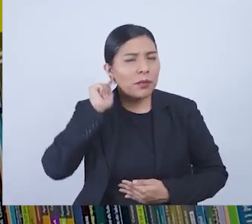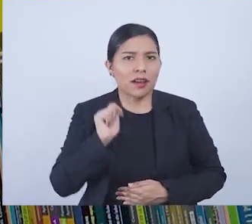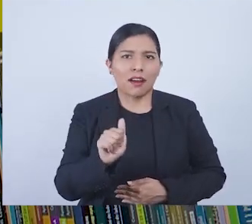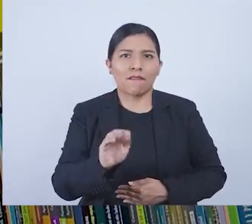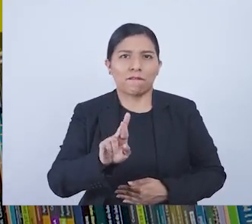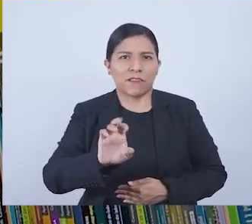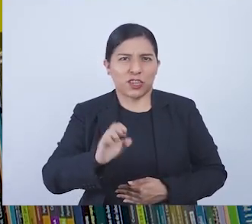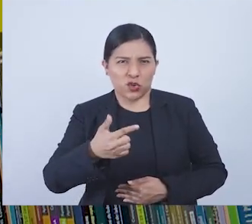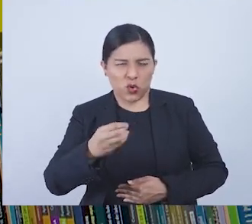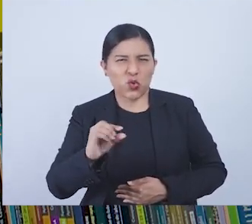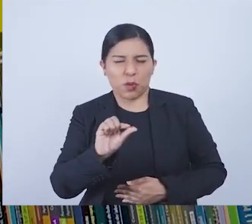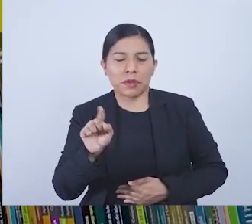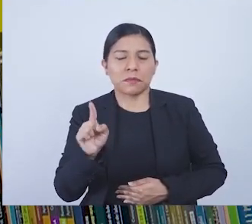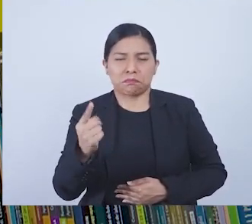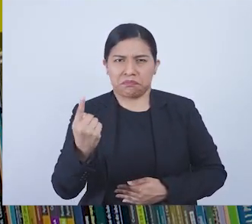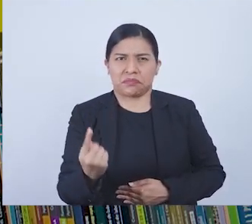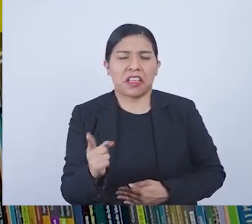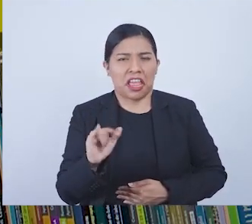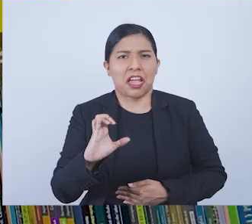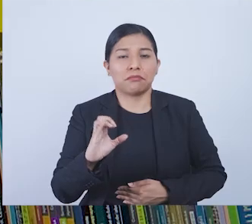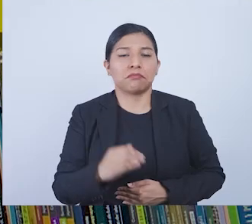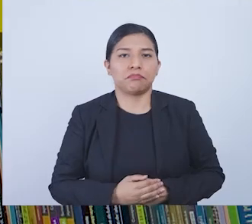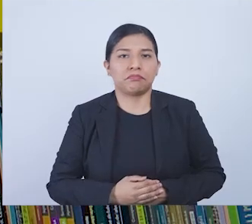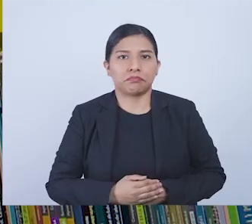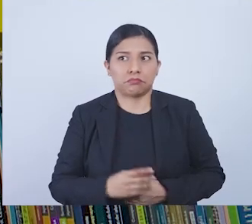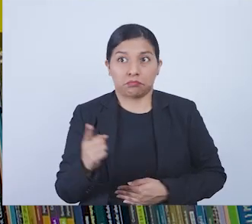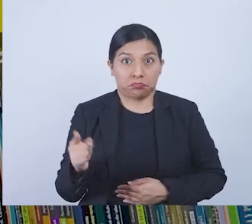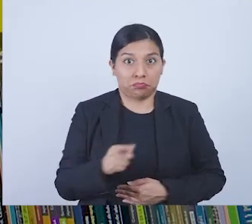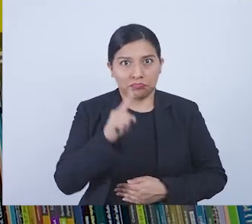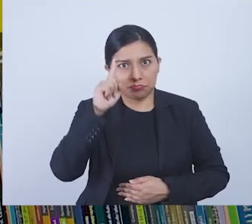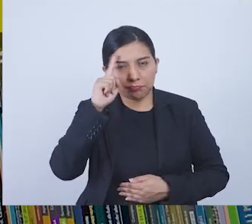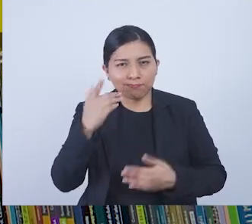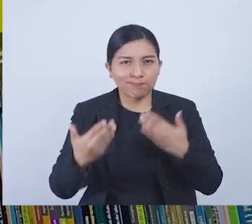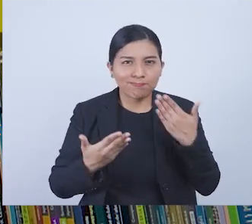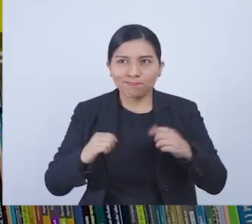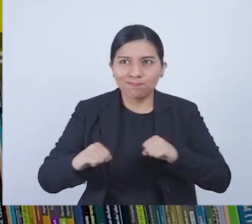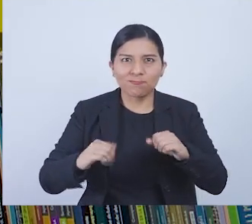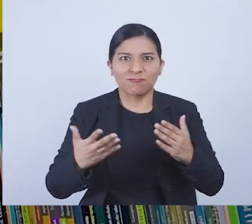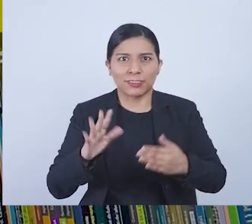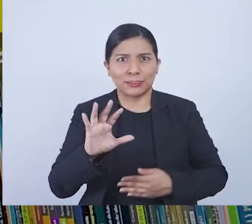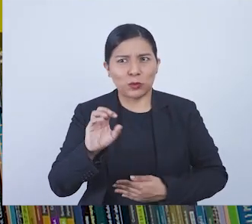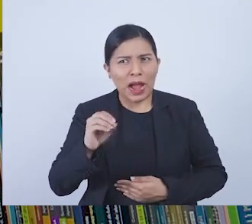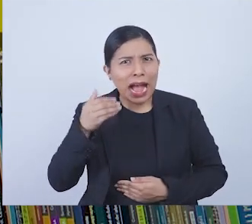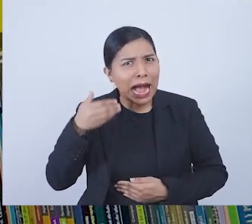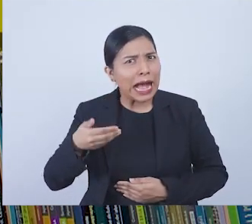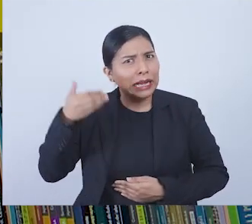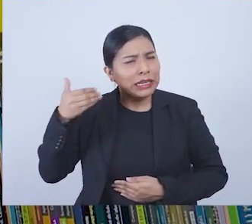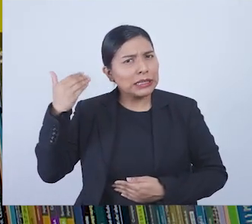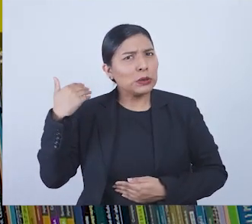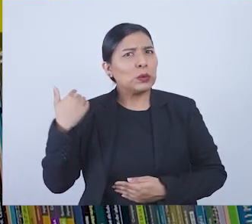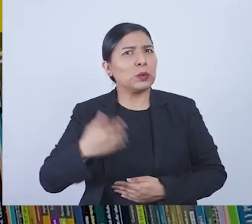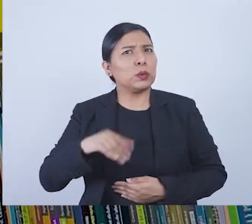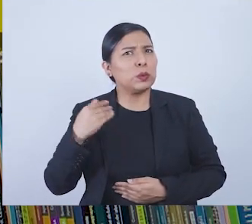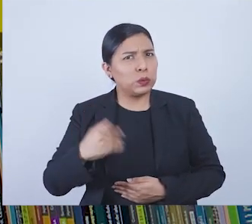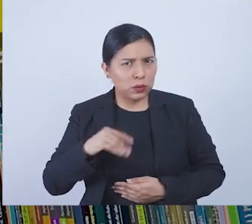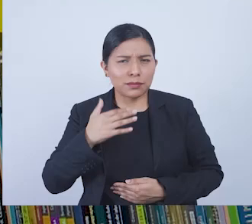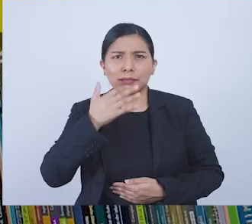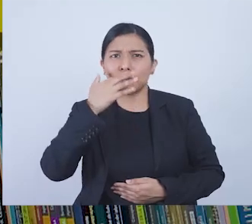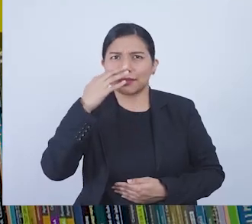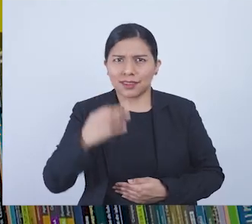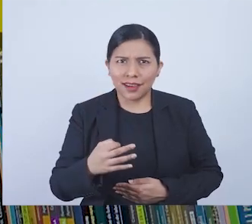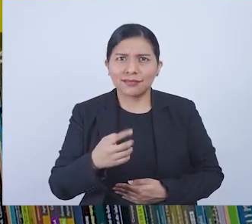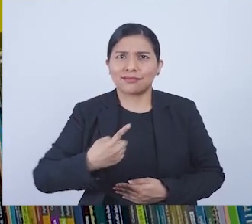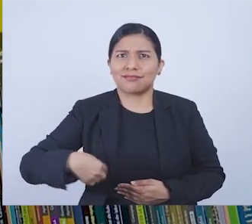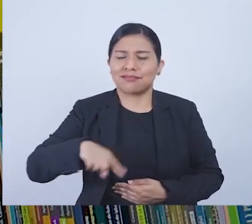que decir 50 años se siente poco en palabras, pero es una trayectoria grande, y la